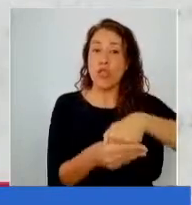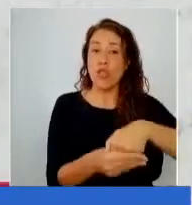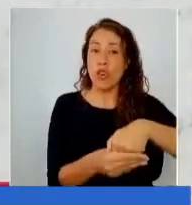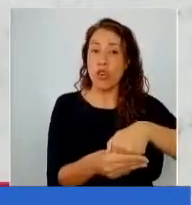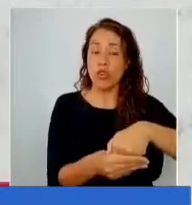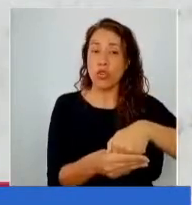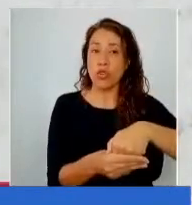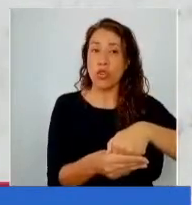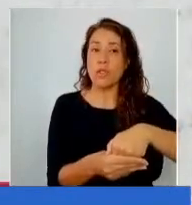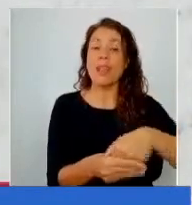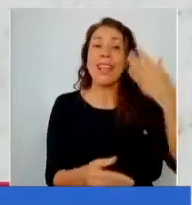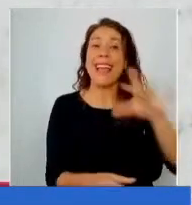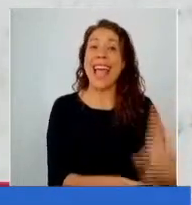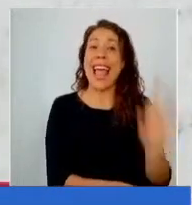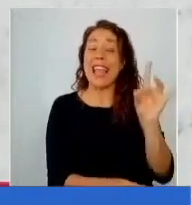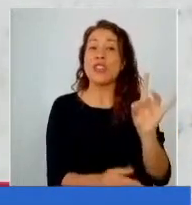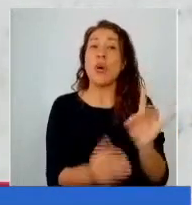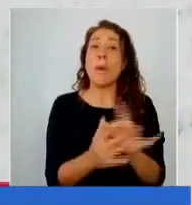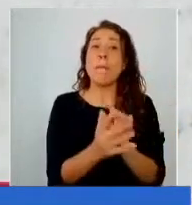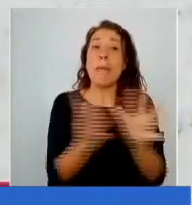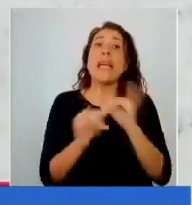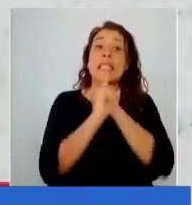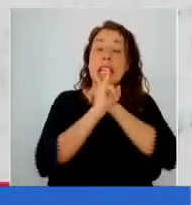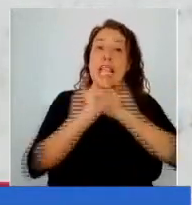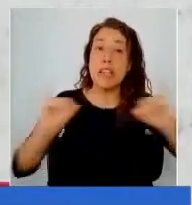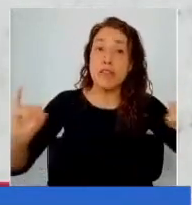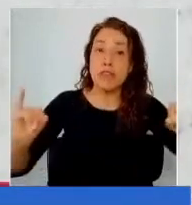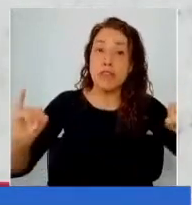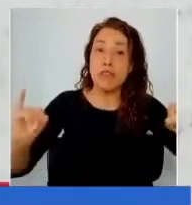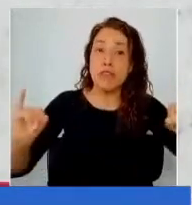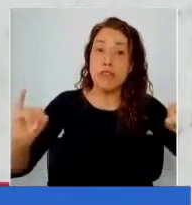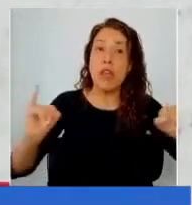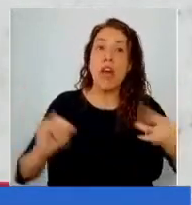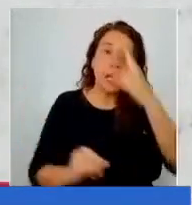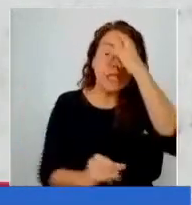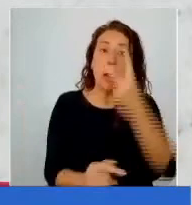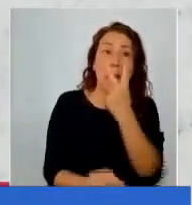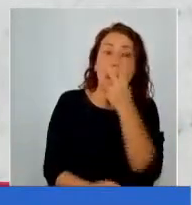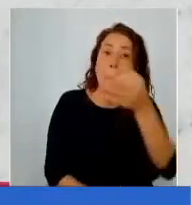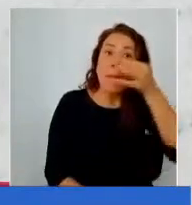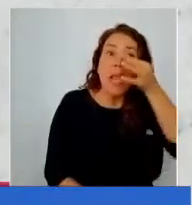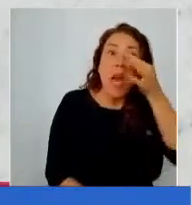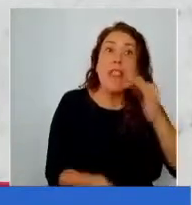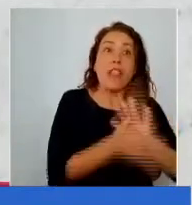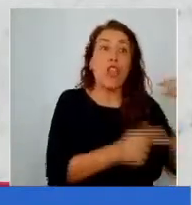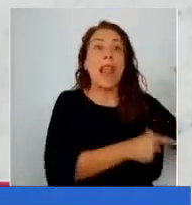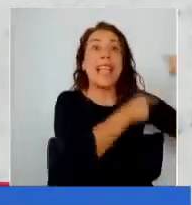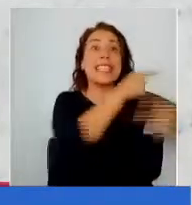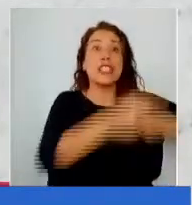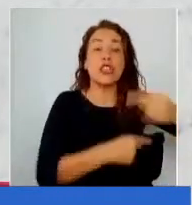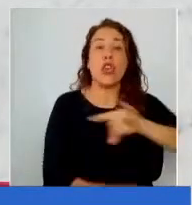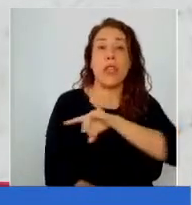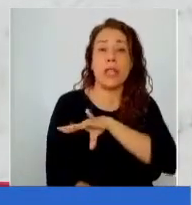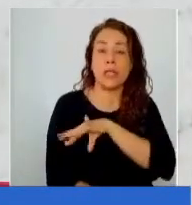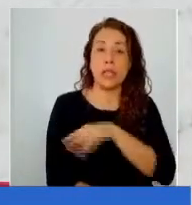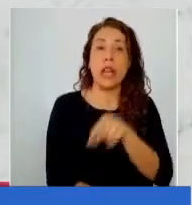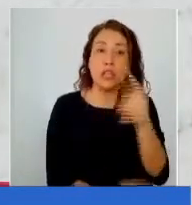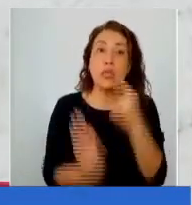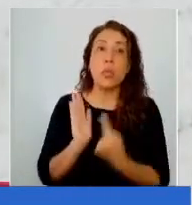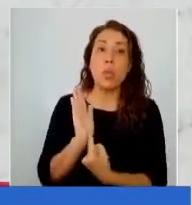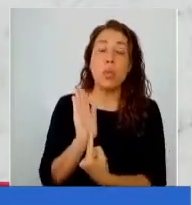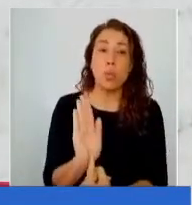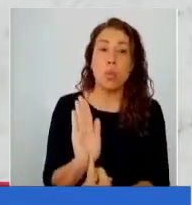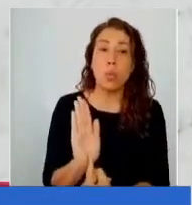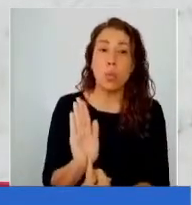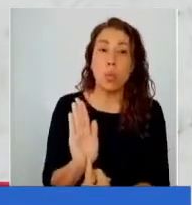más informadas y seriamente seguidas en la historia de chile esto refleja que todo cambio